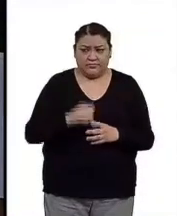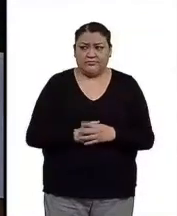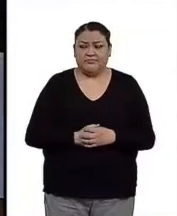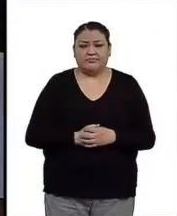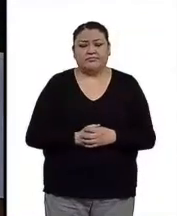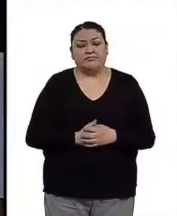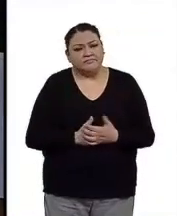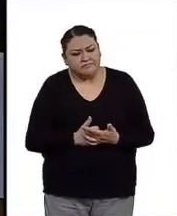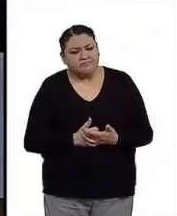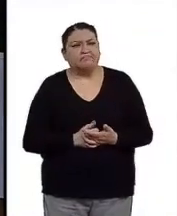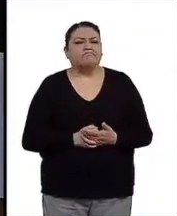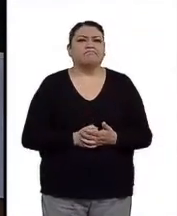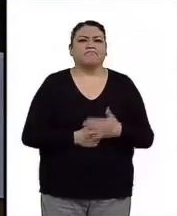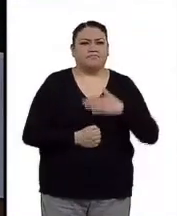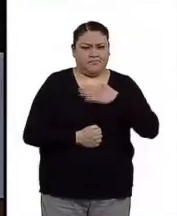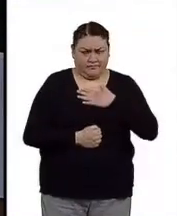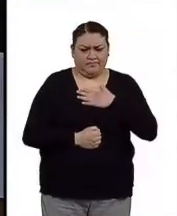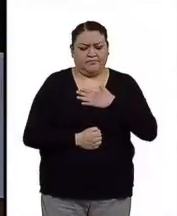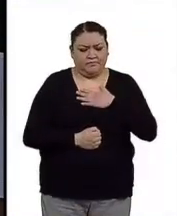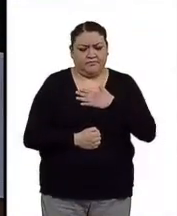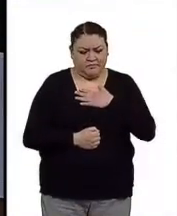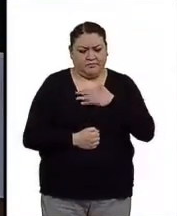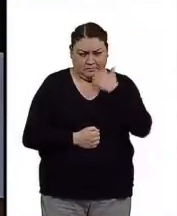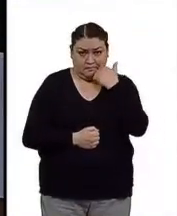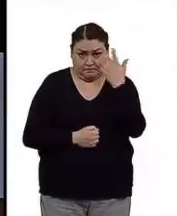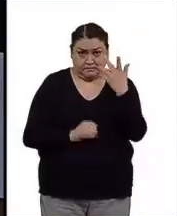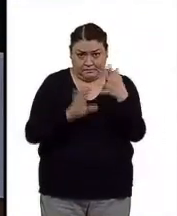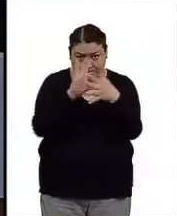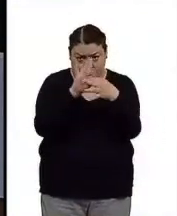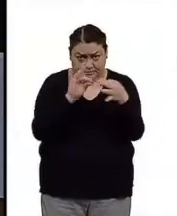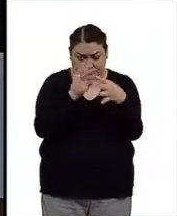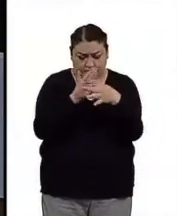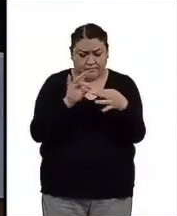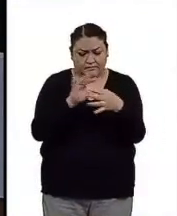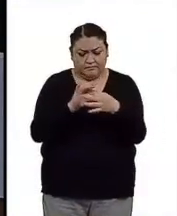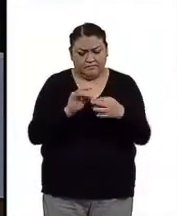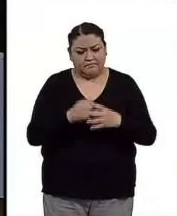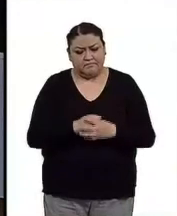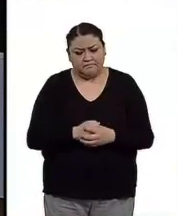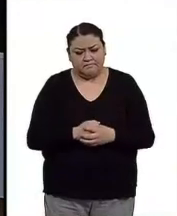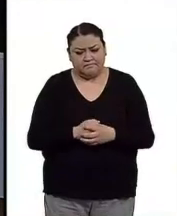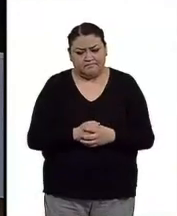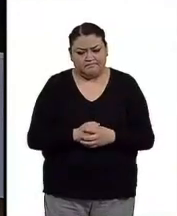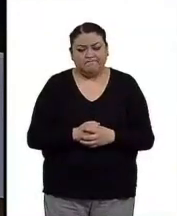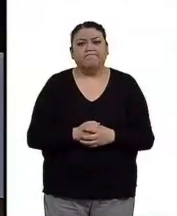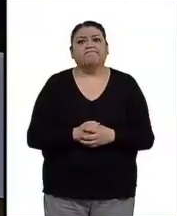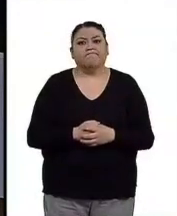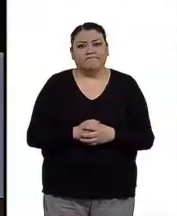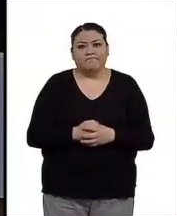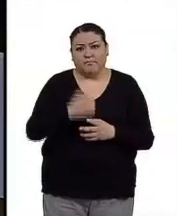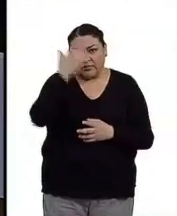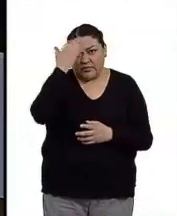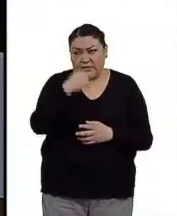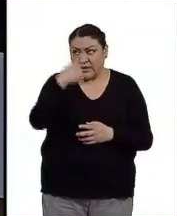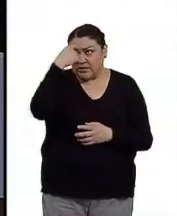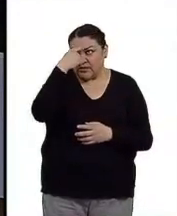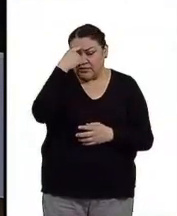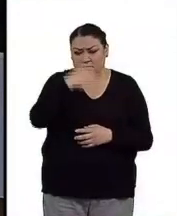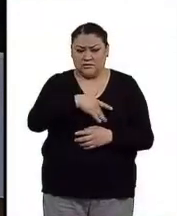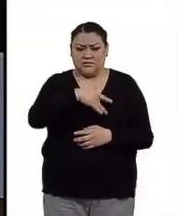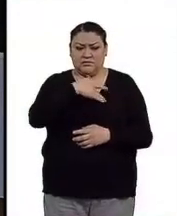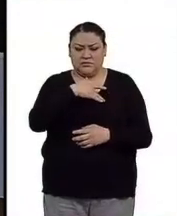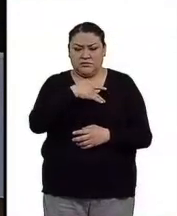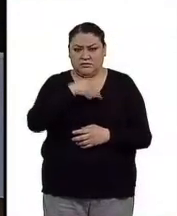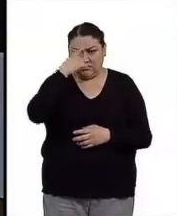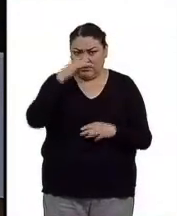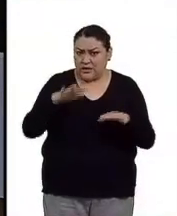Yo quisiera iniciar diciendo que hay que cambiar de raíz la concepción acerca de que la protección